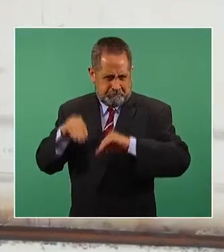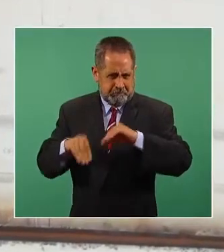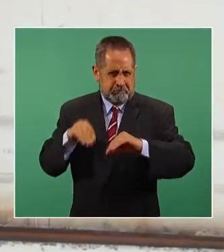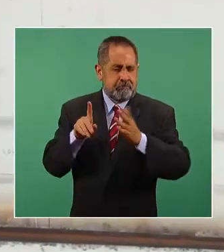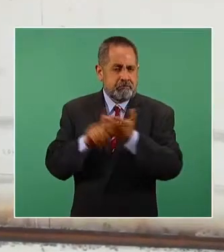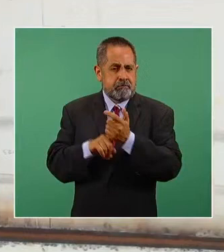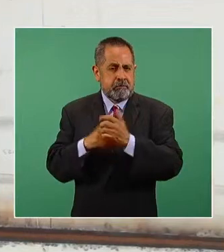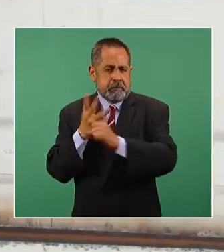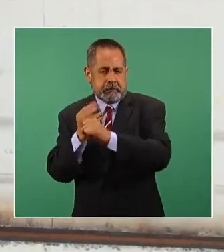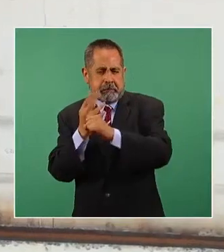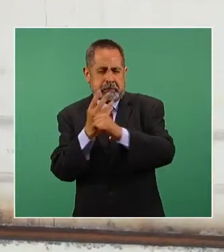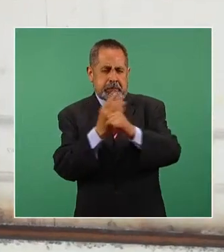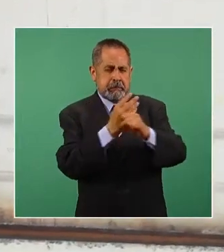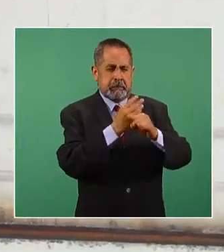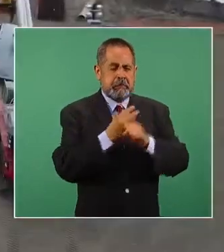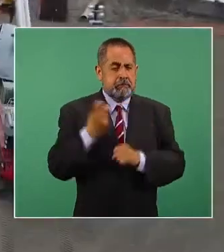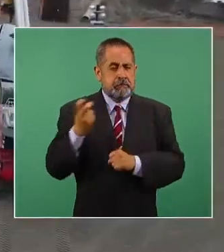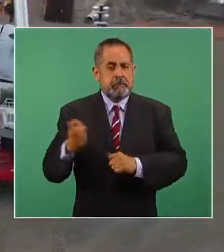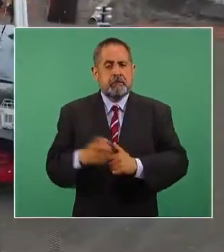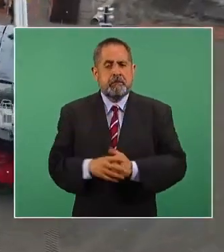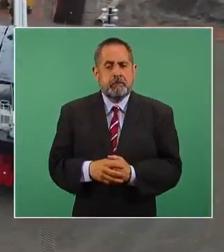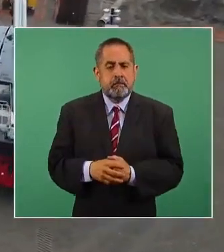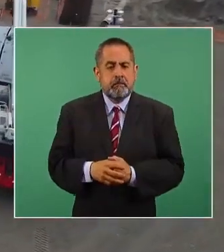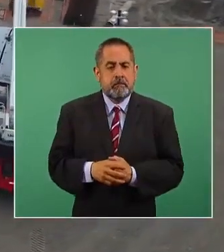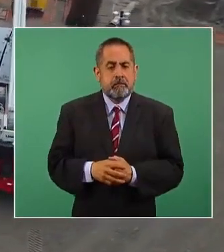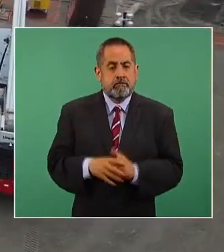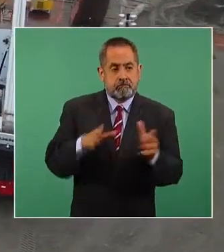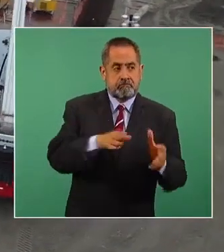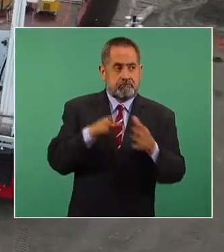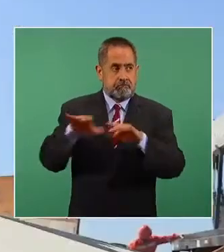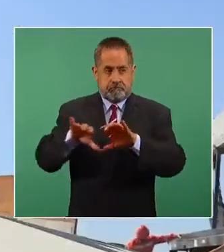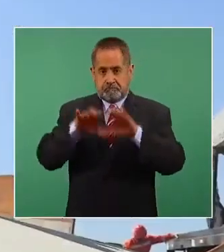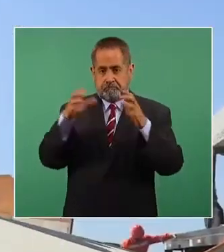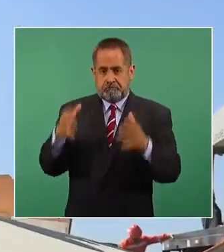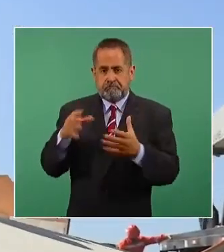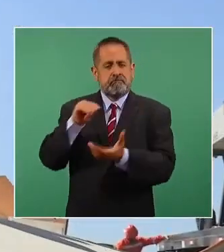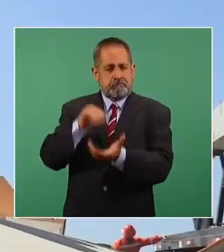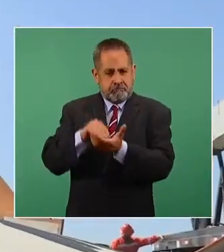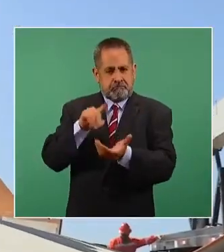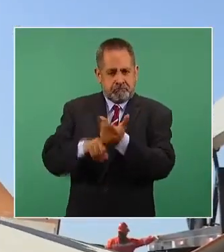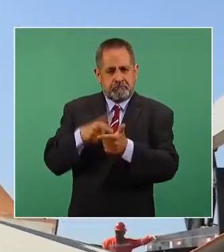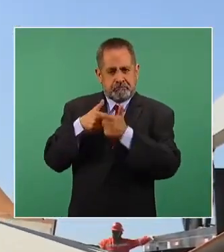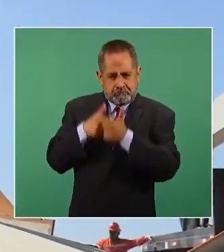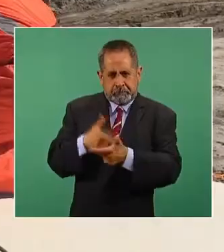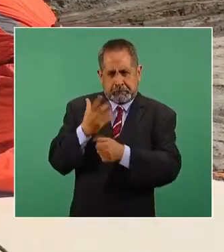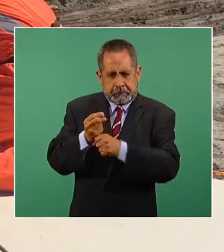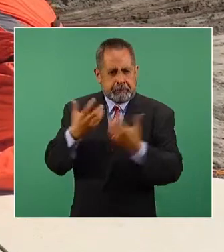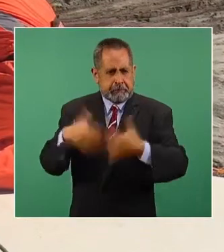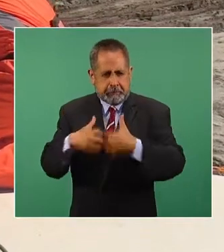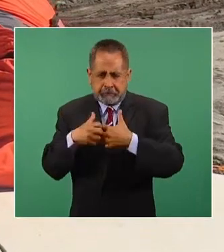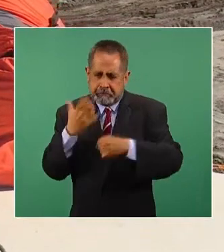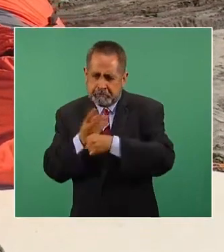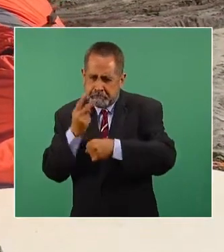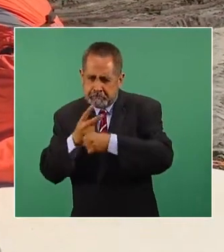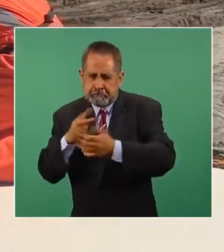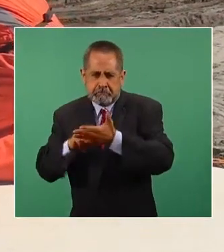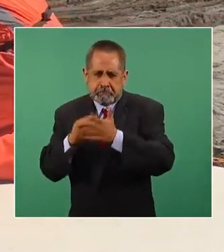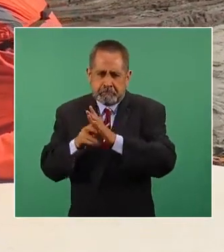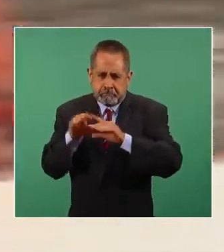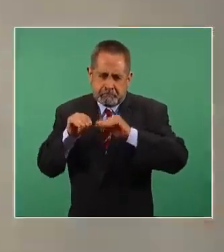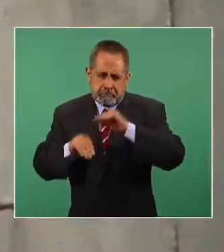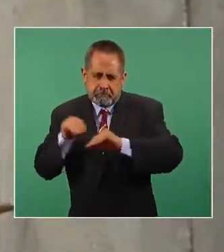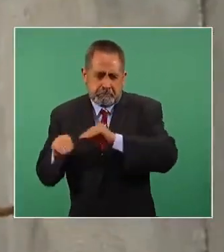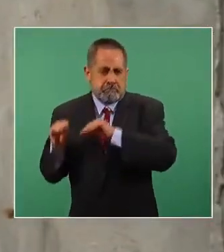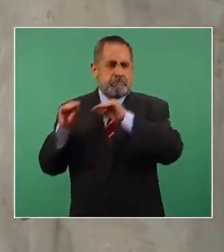de los tanques verticales que integran esta área. Con respecto a los tanques esféricos, continúan los procesos de obra mecánica para su proceso de armado y